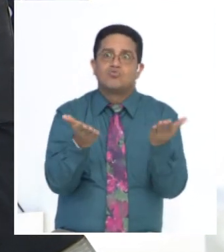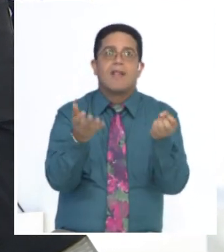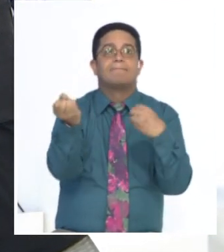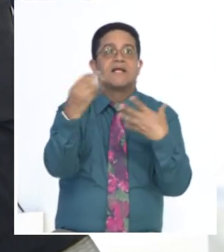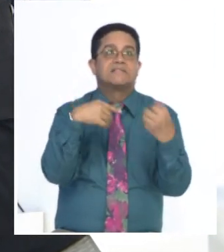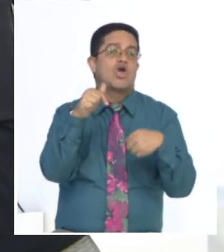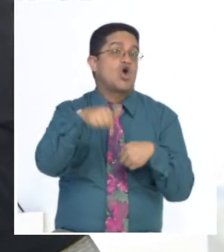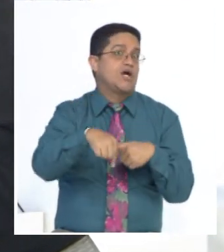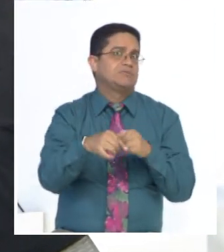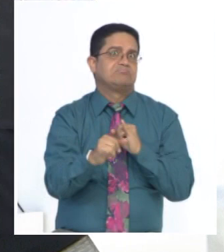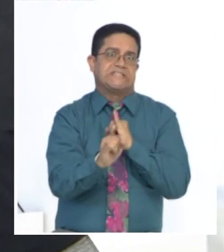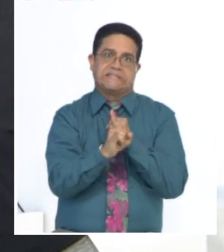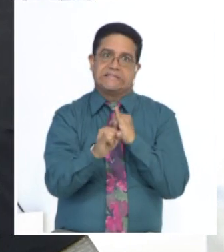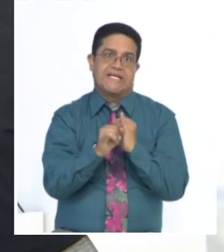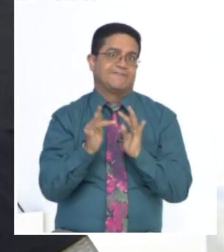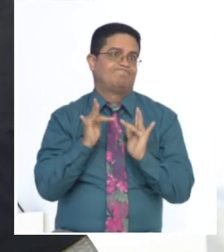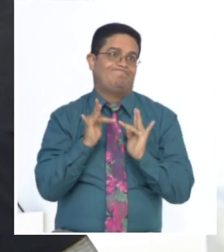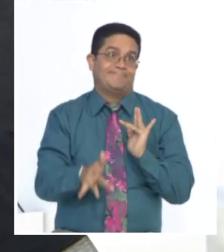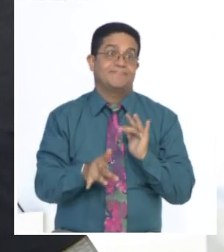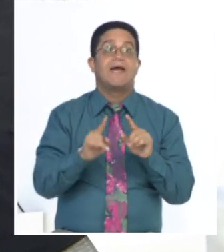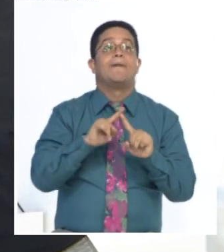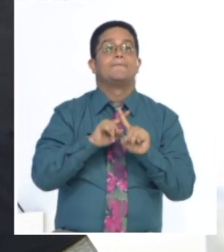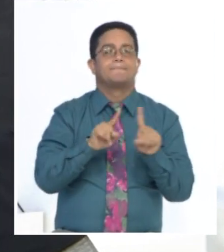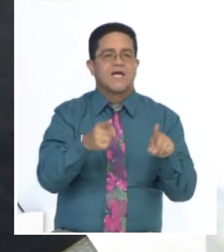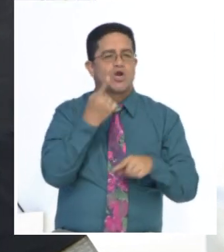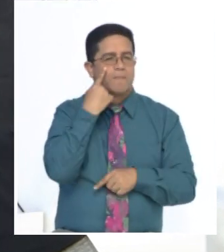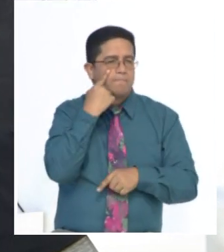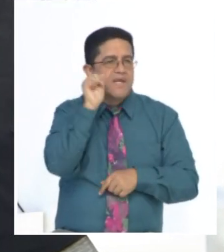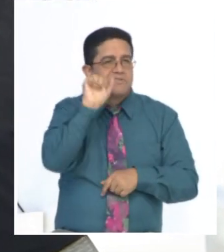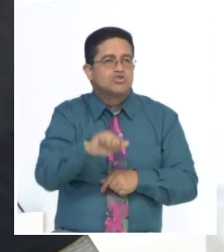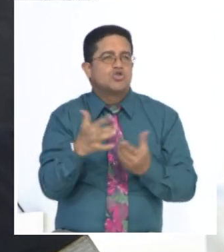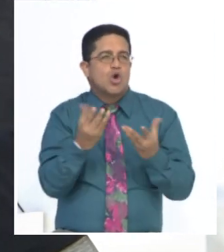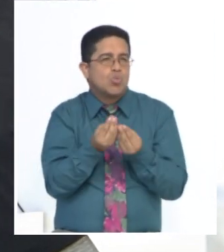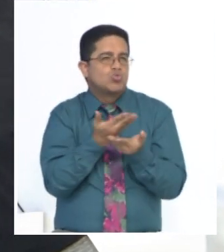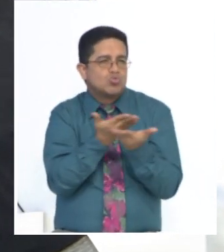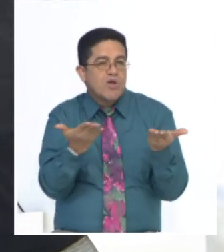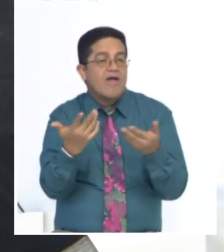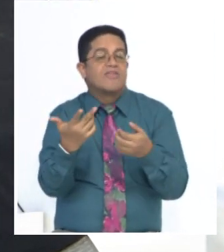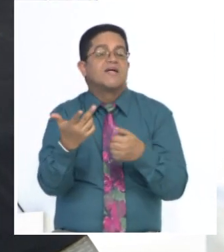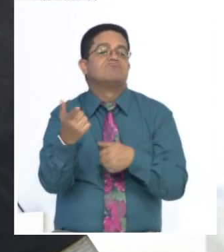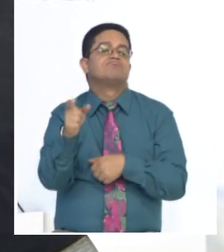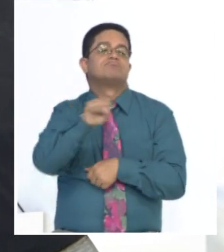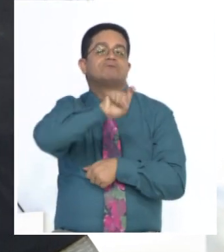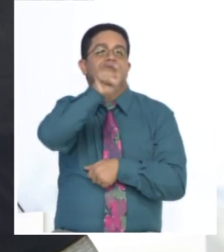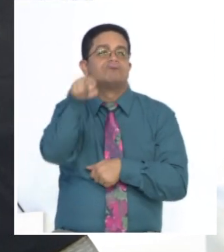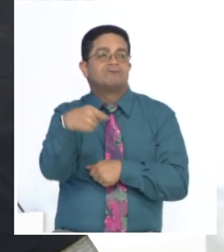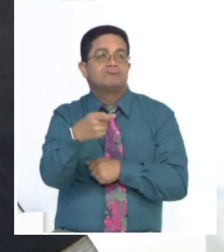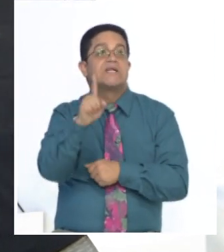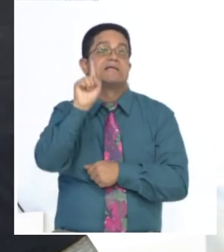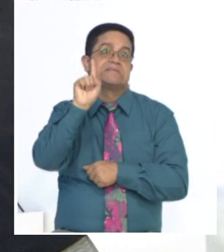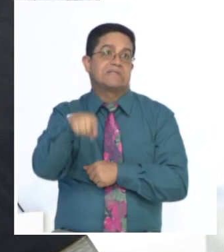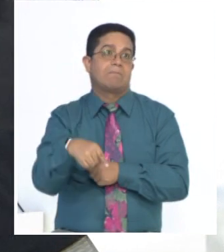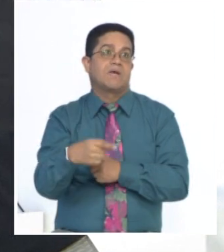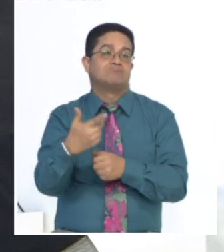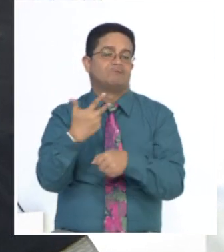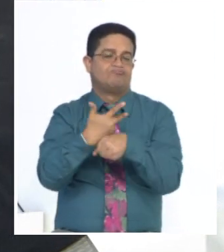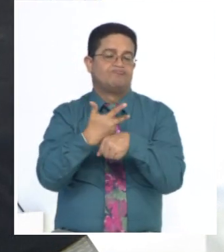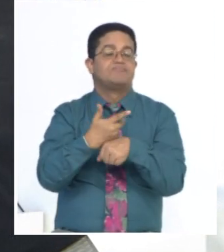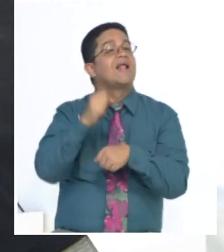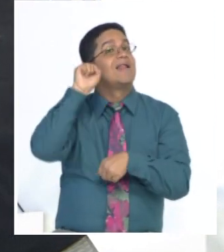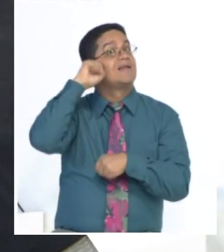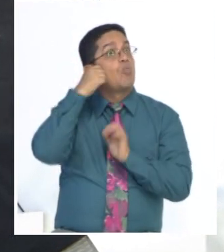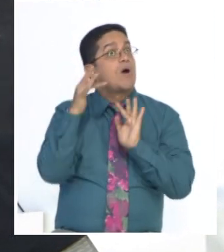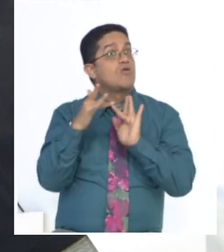internet no nos ayudó tanto, pero estuvimos allí con ustedes también a través de la pantalla de Globovisión y todos los medios interactivos. Recuerda nuestras